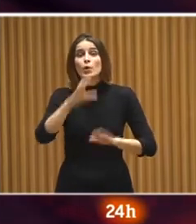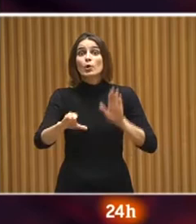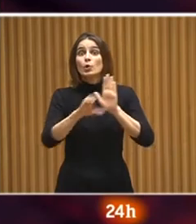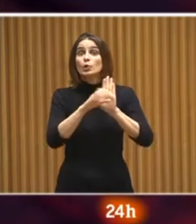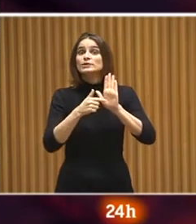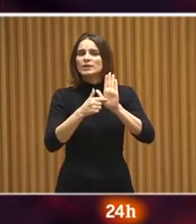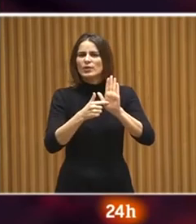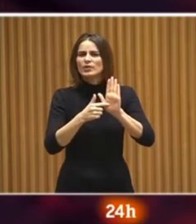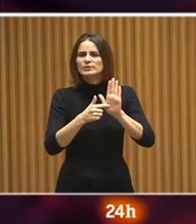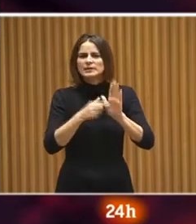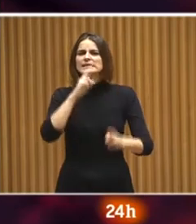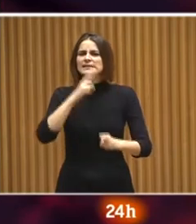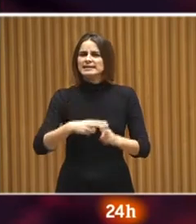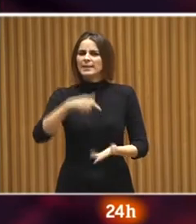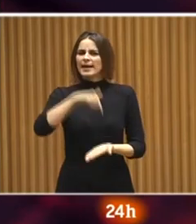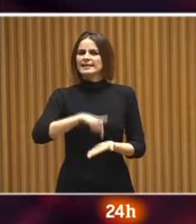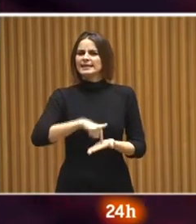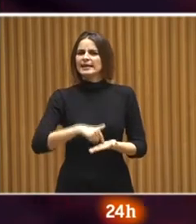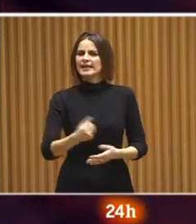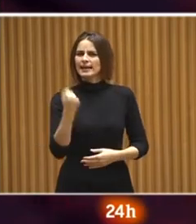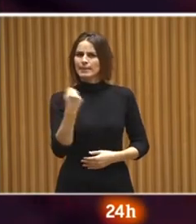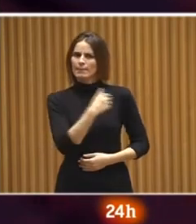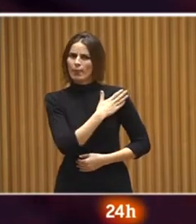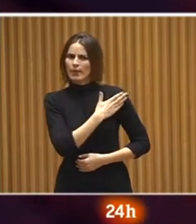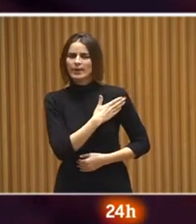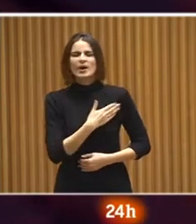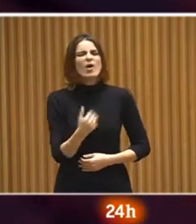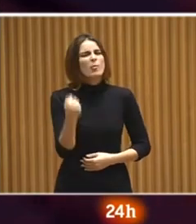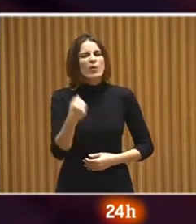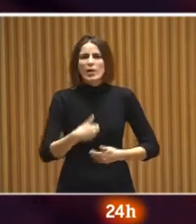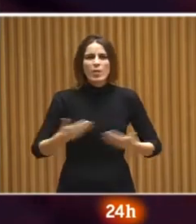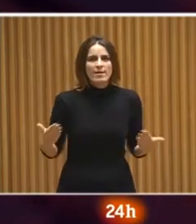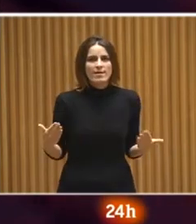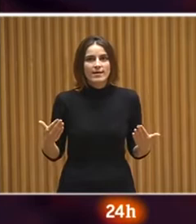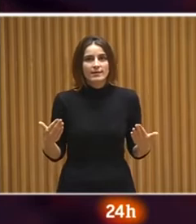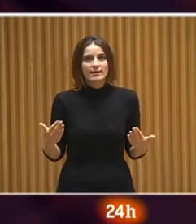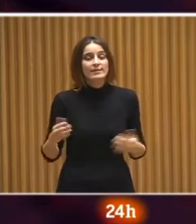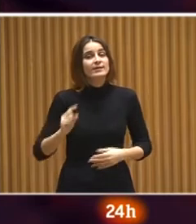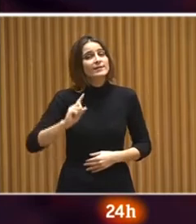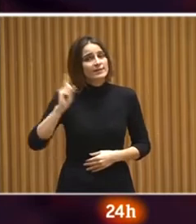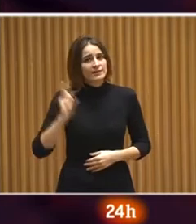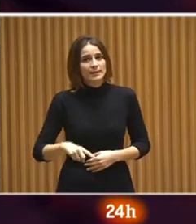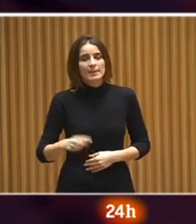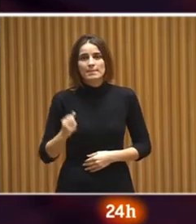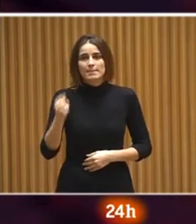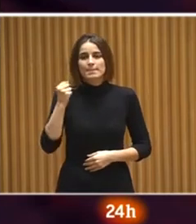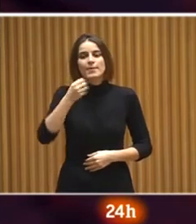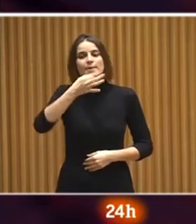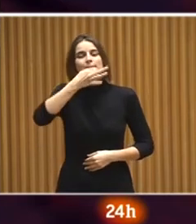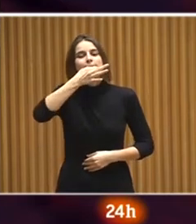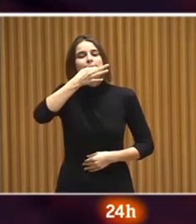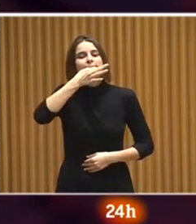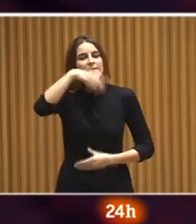del poder, de cualquier poder y, desde luego, también del poder de la palabra pronunciada en la Cámara, desde el